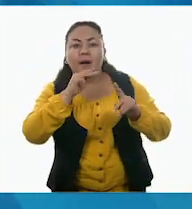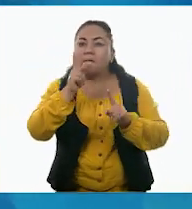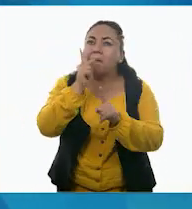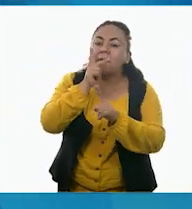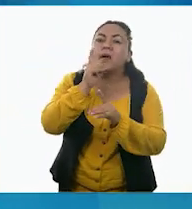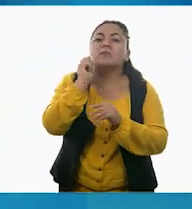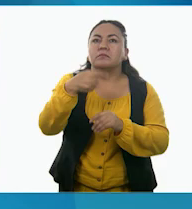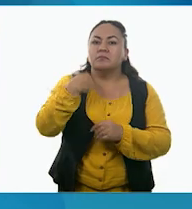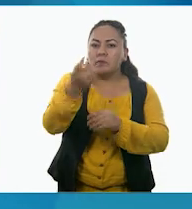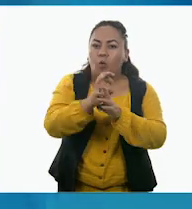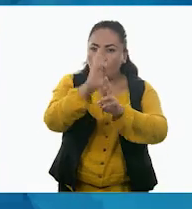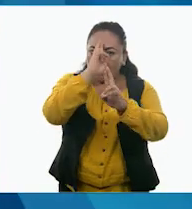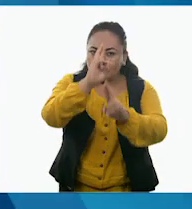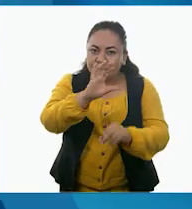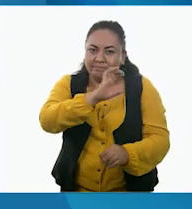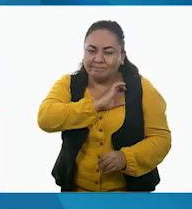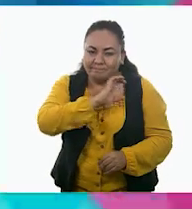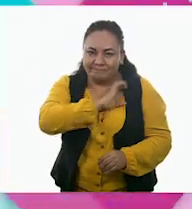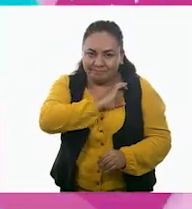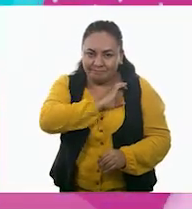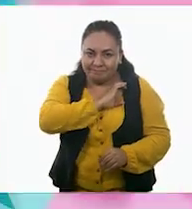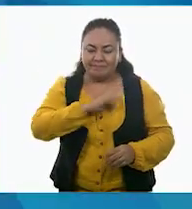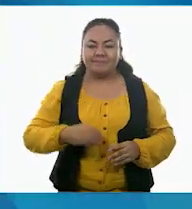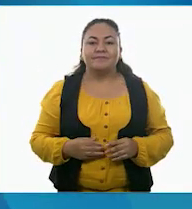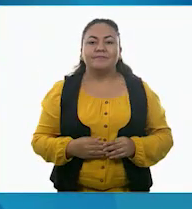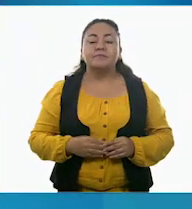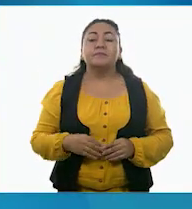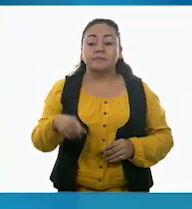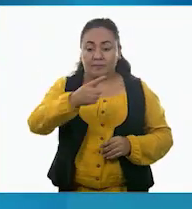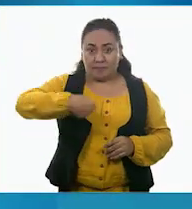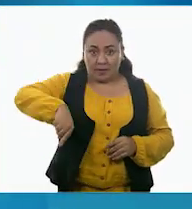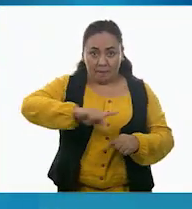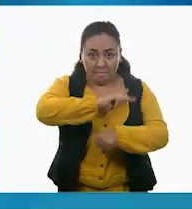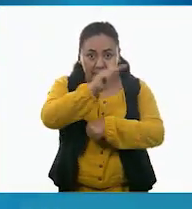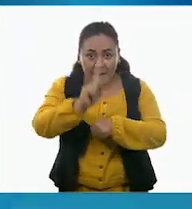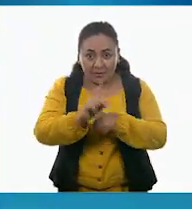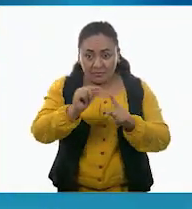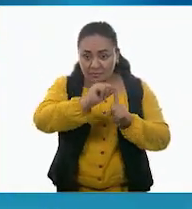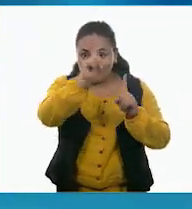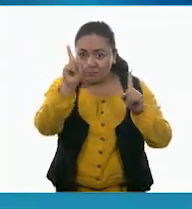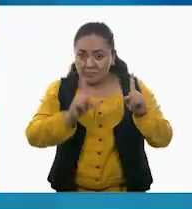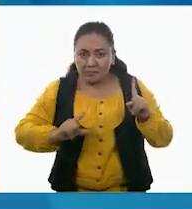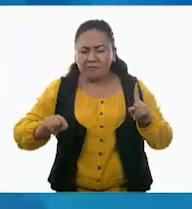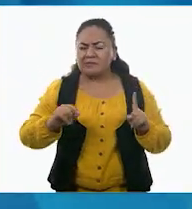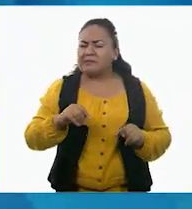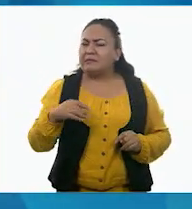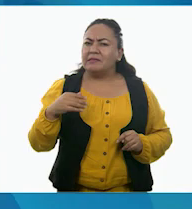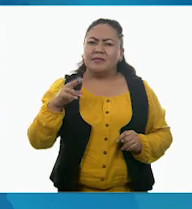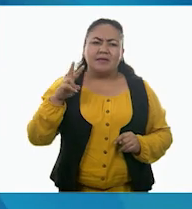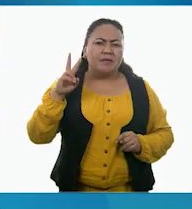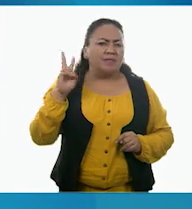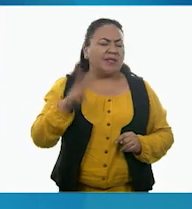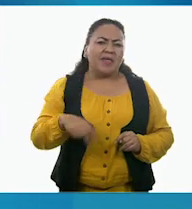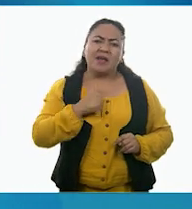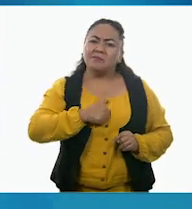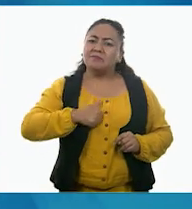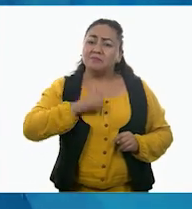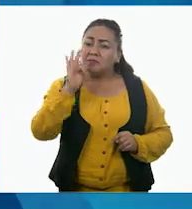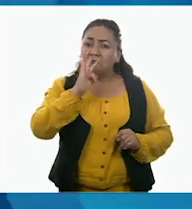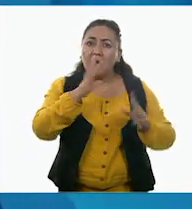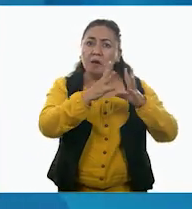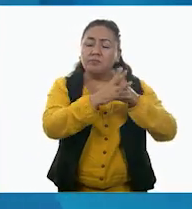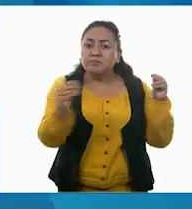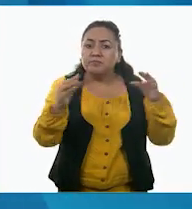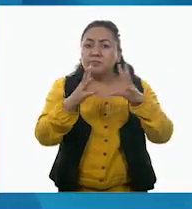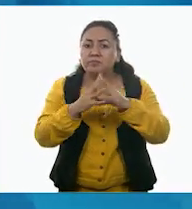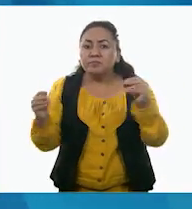como una forma de afecto y respeto. Para nuestro país, sería una verdadera pena la pérdida de alguna de